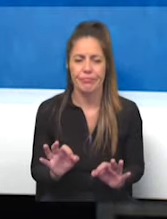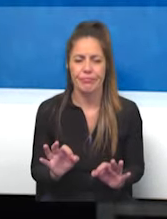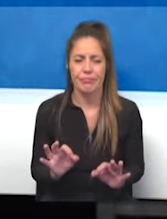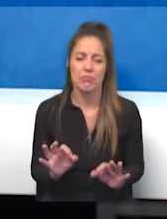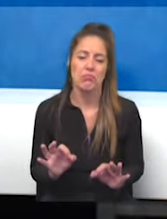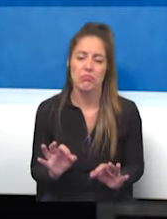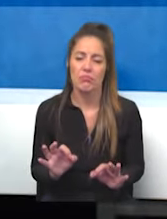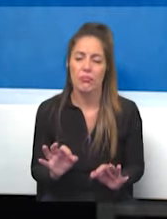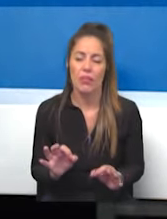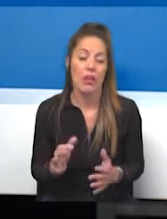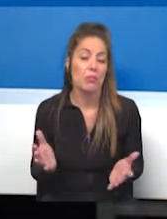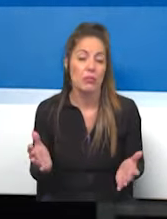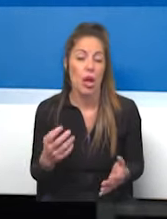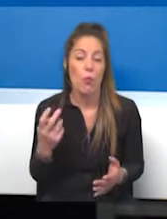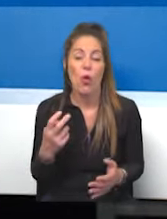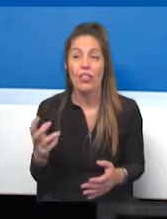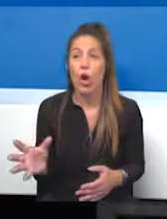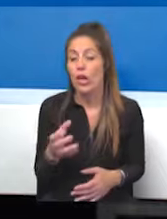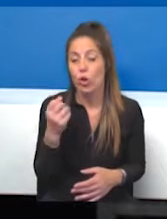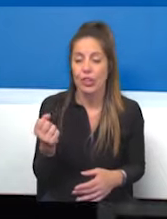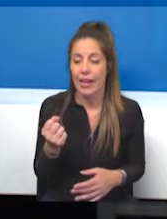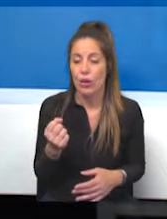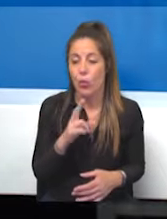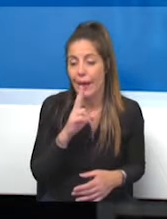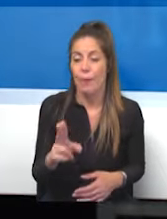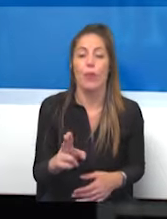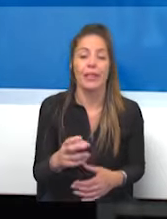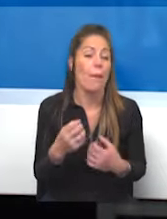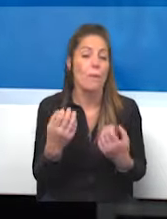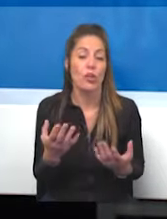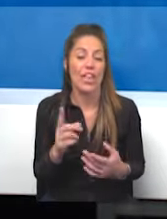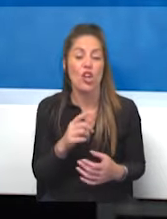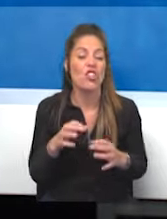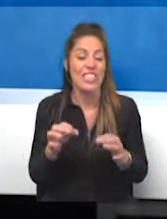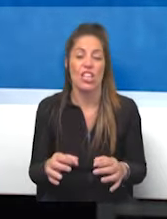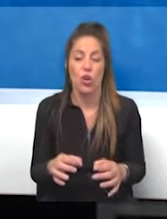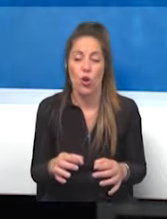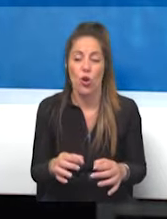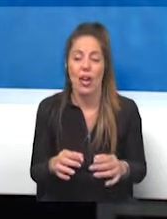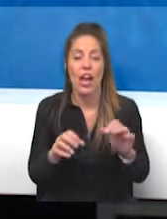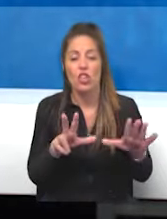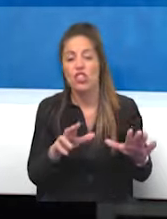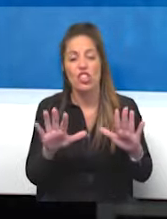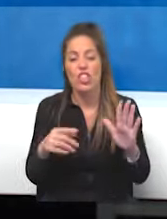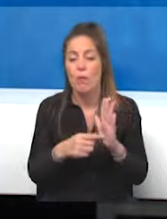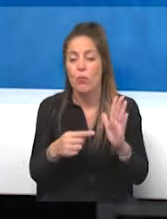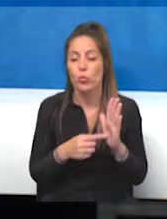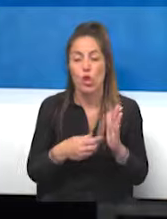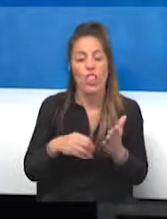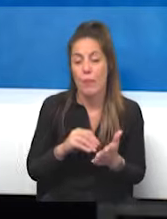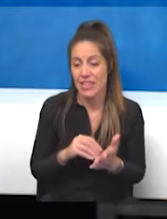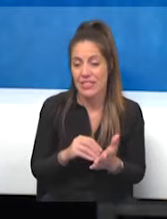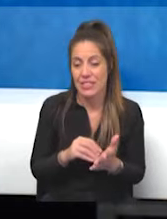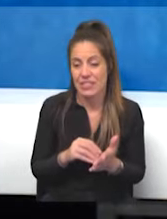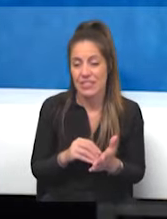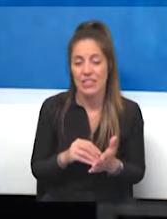e procurando encontrar una respuesta por no se llegó por lo menos a los 8 o 10 puntos de más que en el